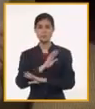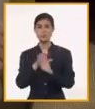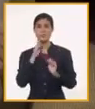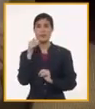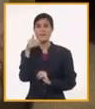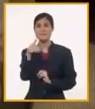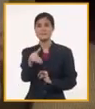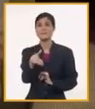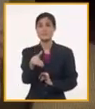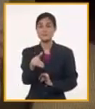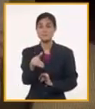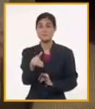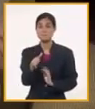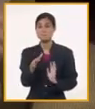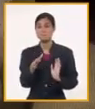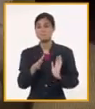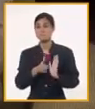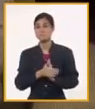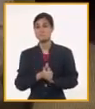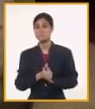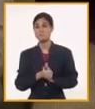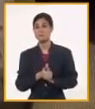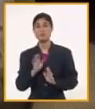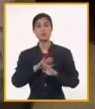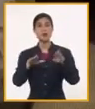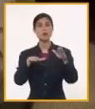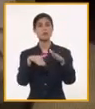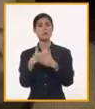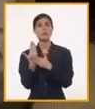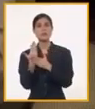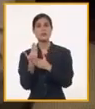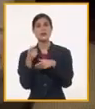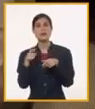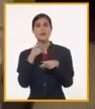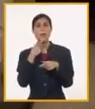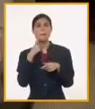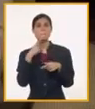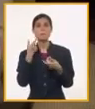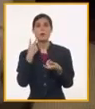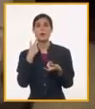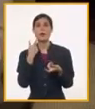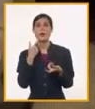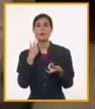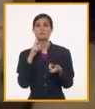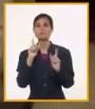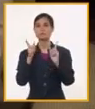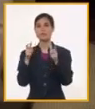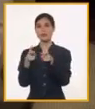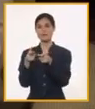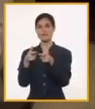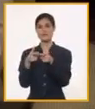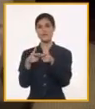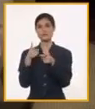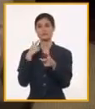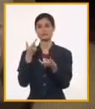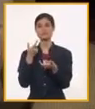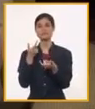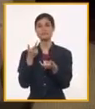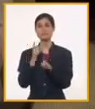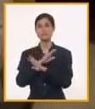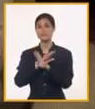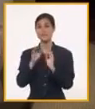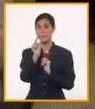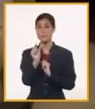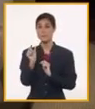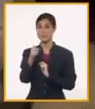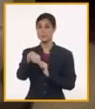a él, como en los días estos que se había constituido el Comité Central, que había sido en estos días, que él